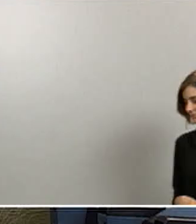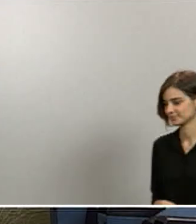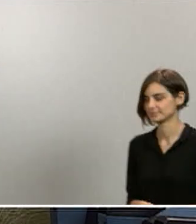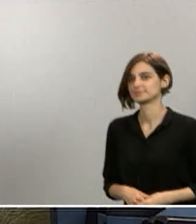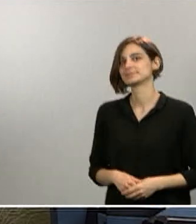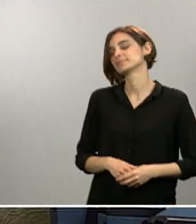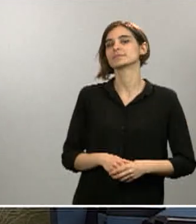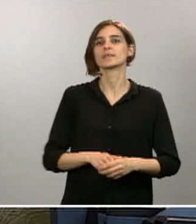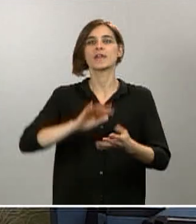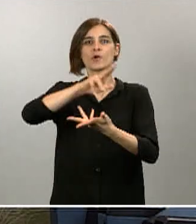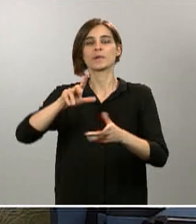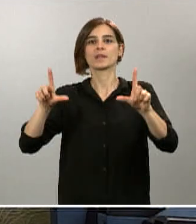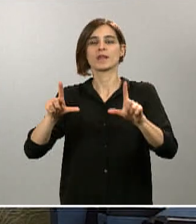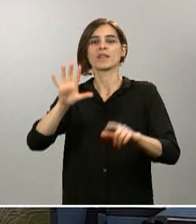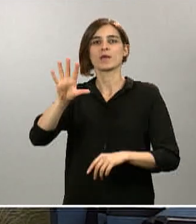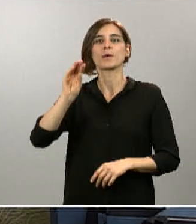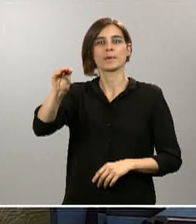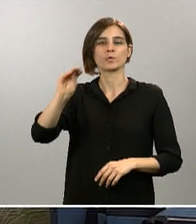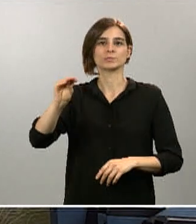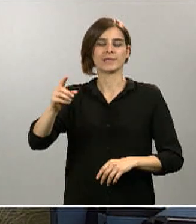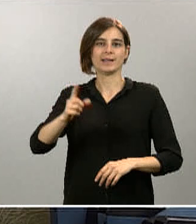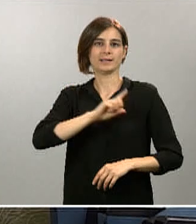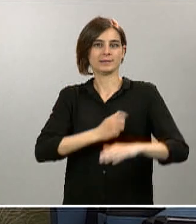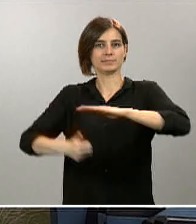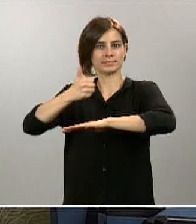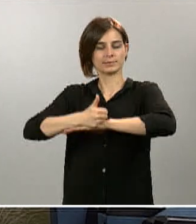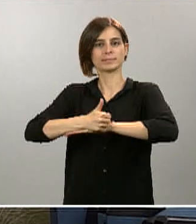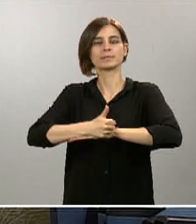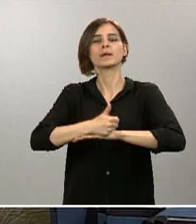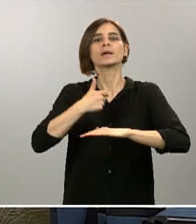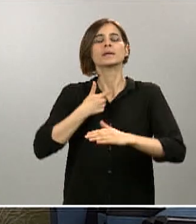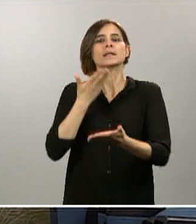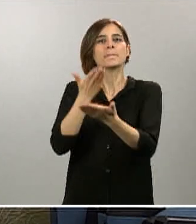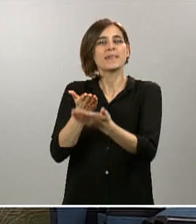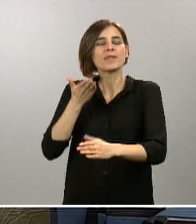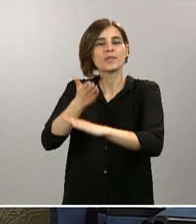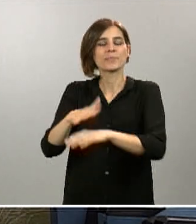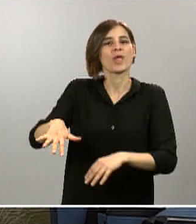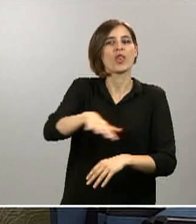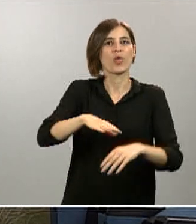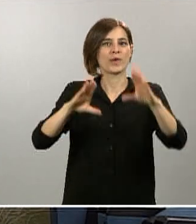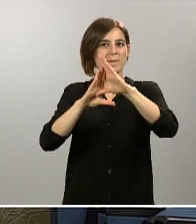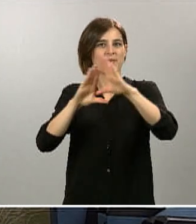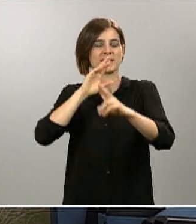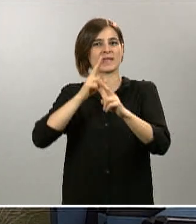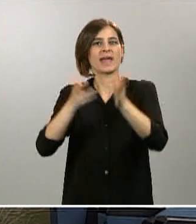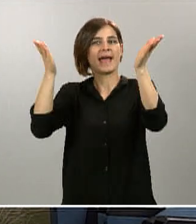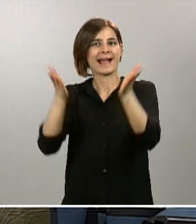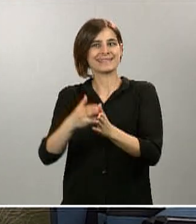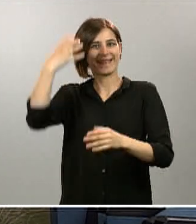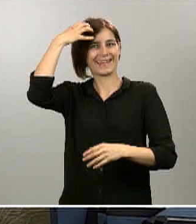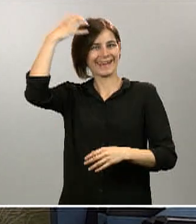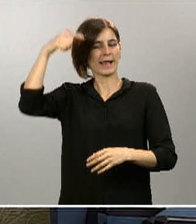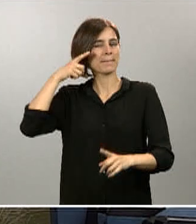al Gobierno que la UME intervenga en la Cañada Real para tareas de desinfección. ¿Tienen previsto ir? Y